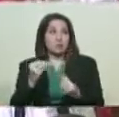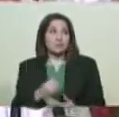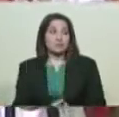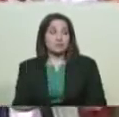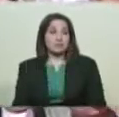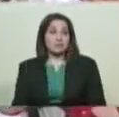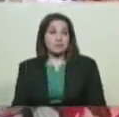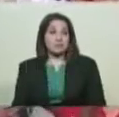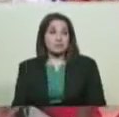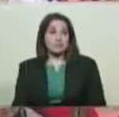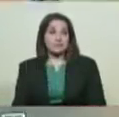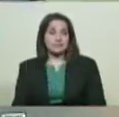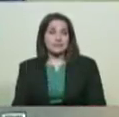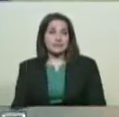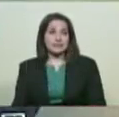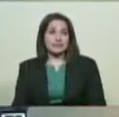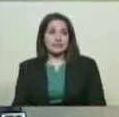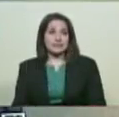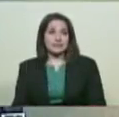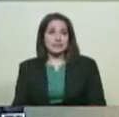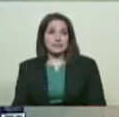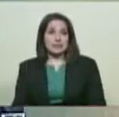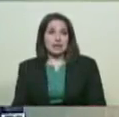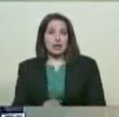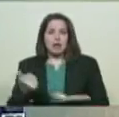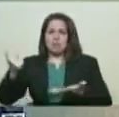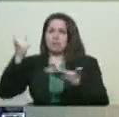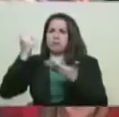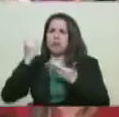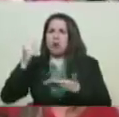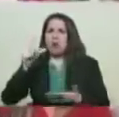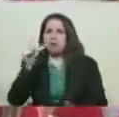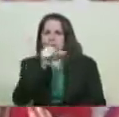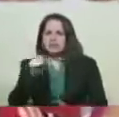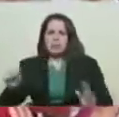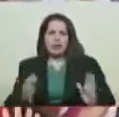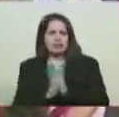El bono de Semana Santa. Levanten la mano a quien le llegó.